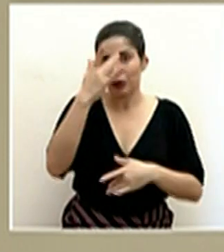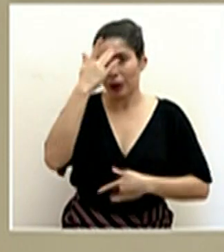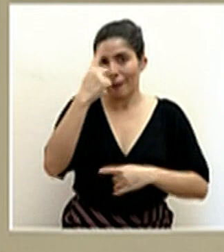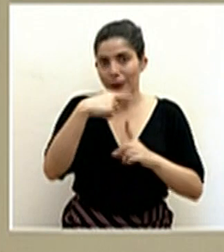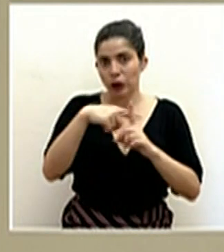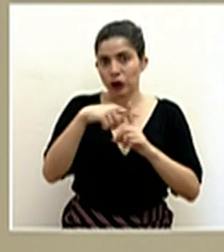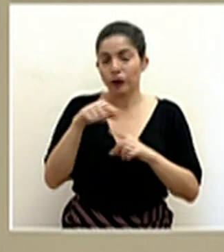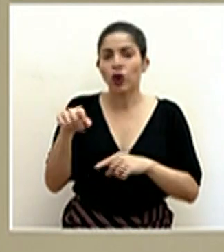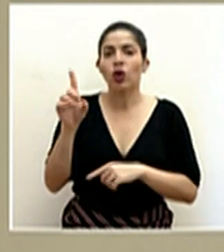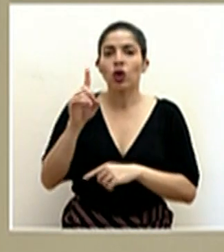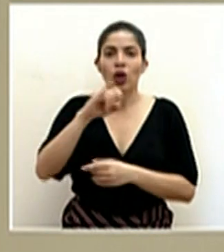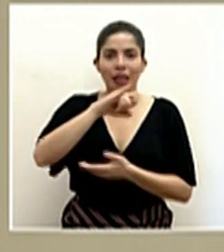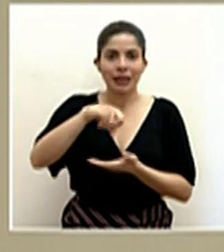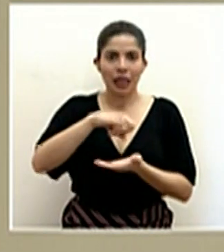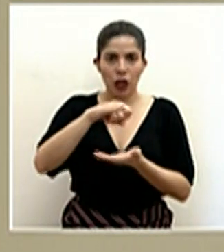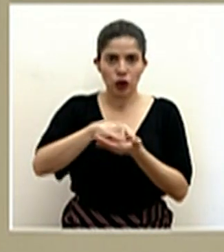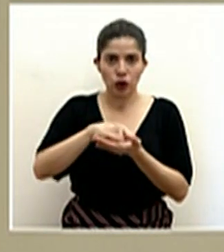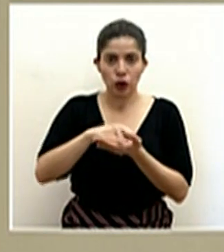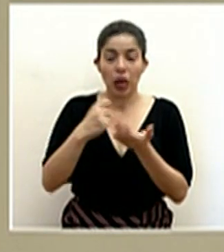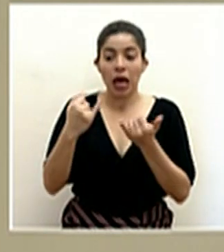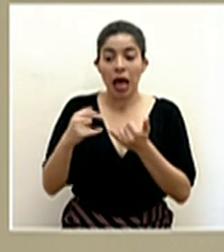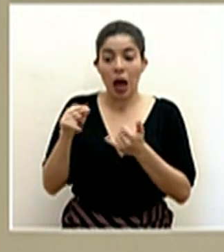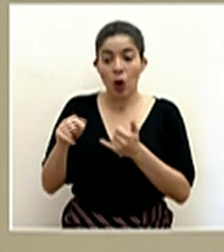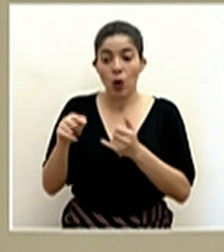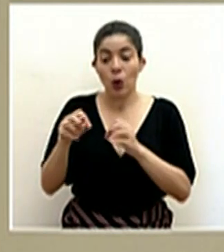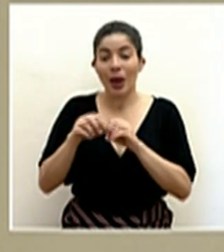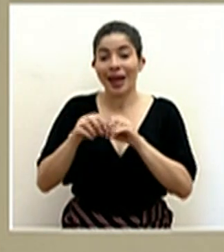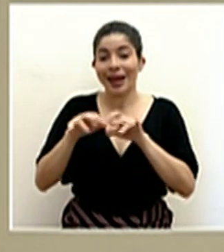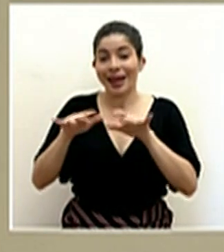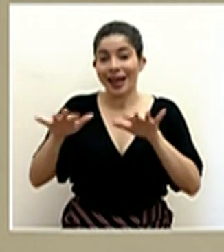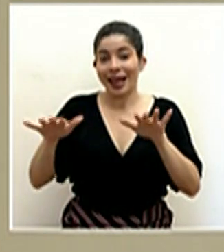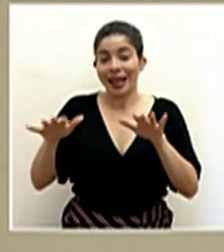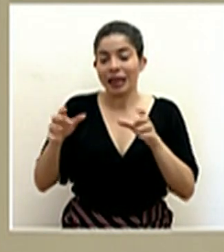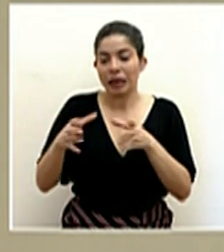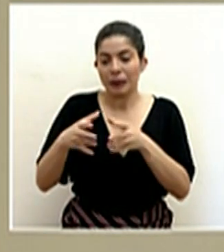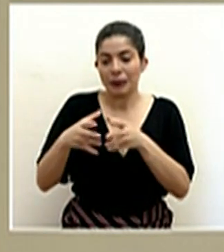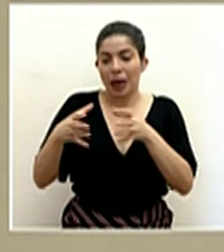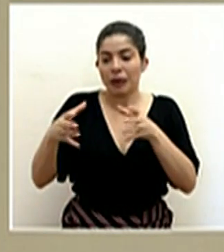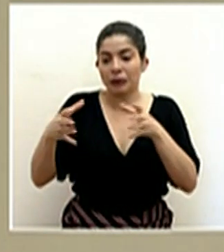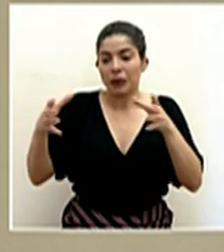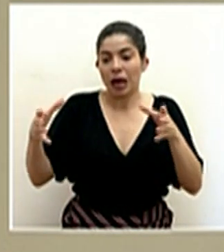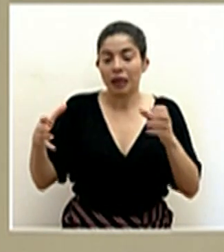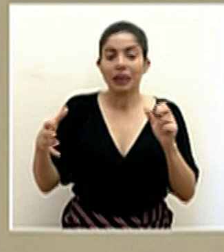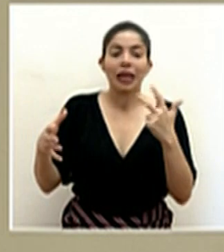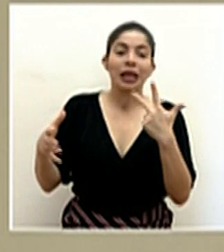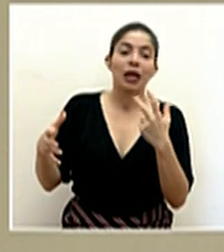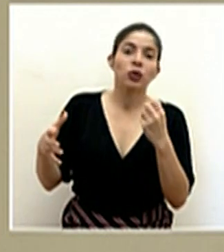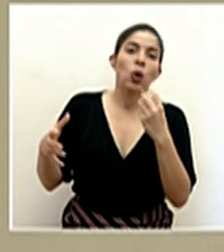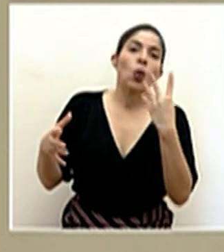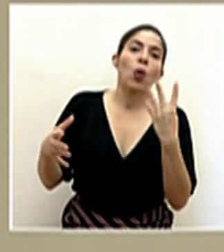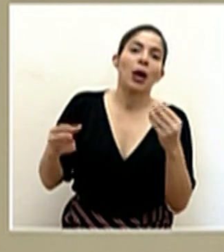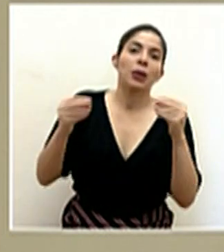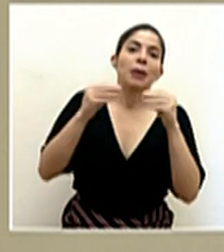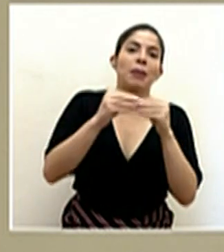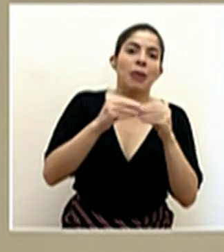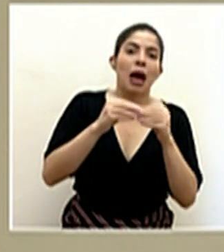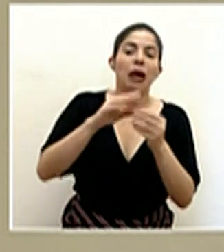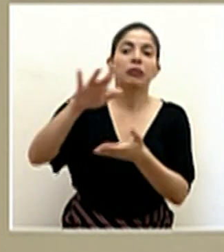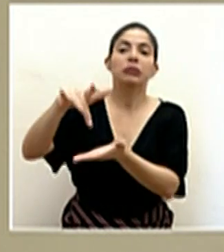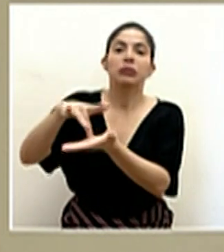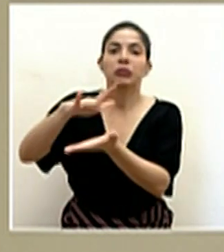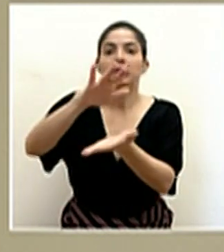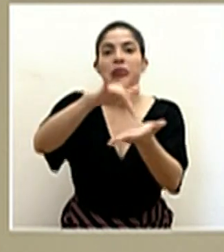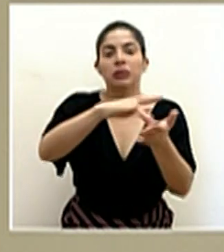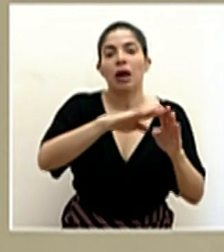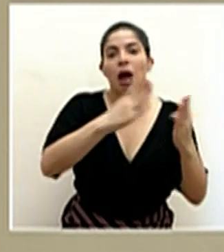está ubicado en San José, y estamos ampliando la red para tener disponible 3 o 4 sitios más en diferentes puntos del